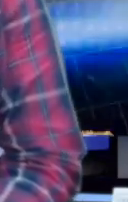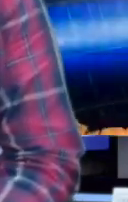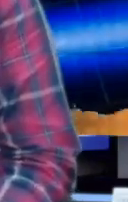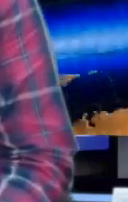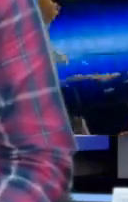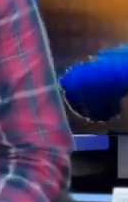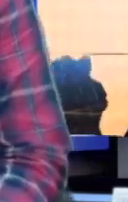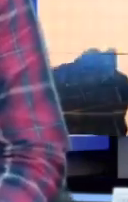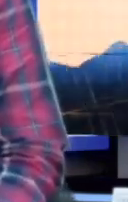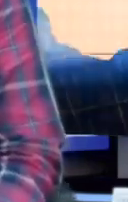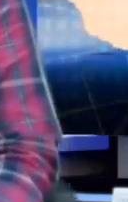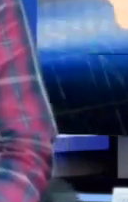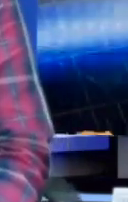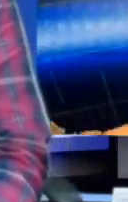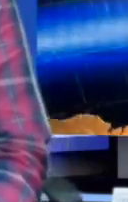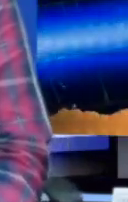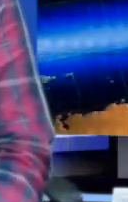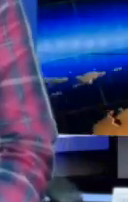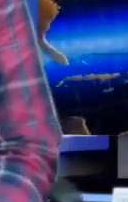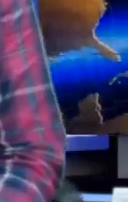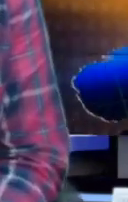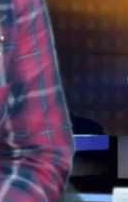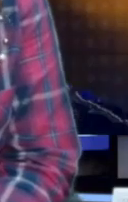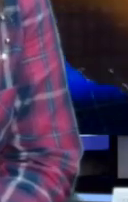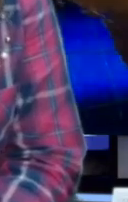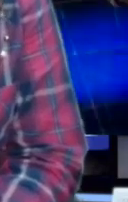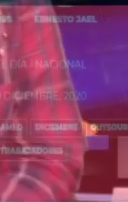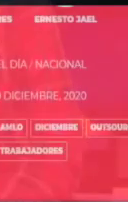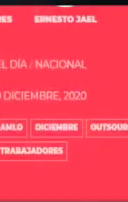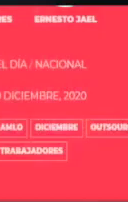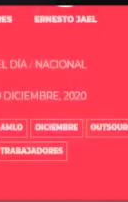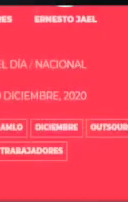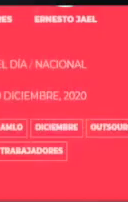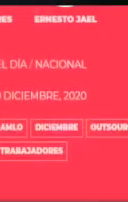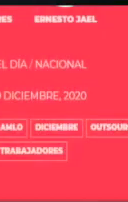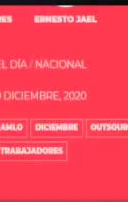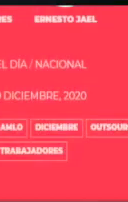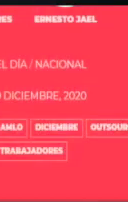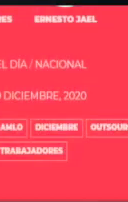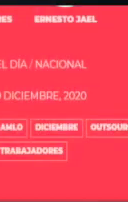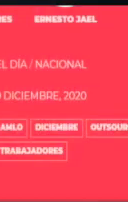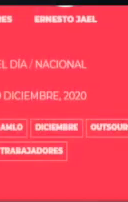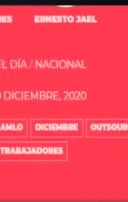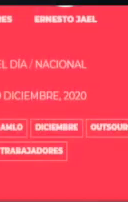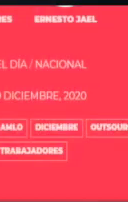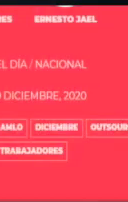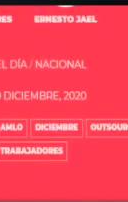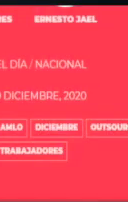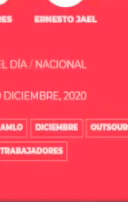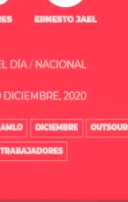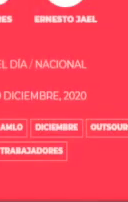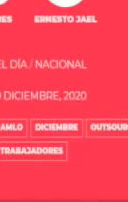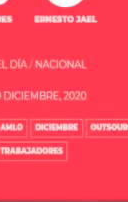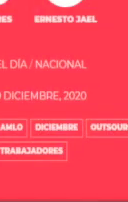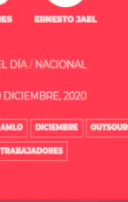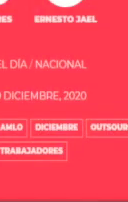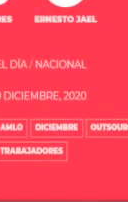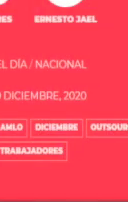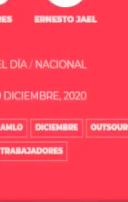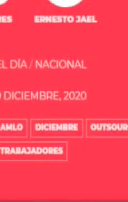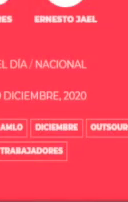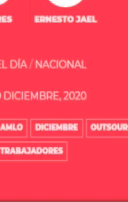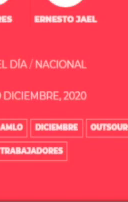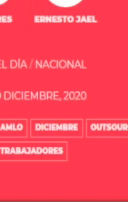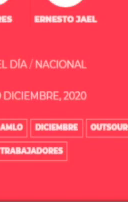que el presidente Andrés Manuel López Obrador sorprende a escala nacional. Y es que